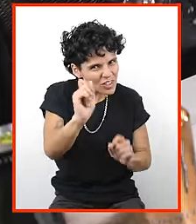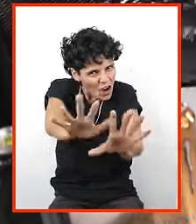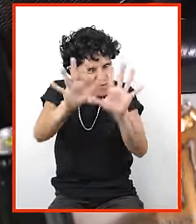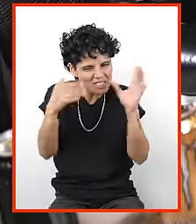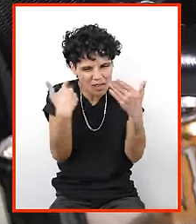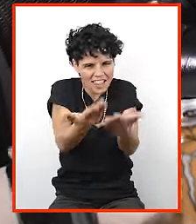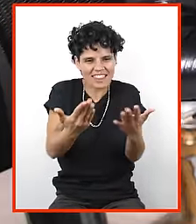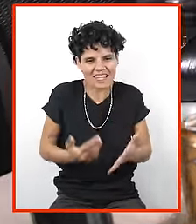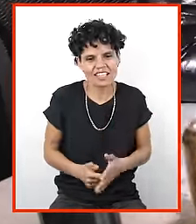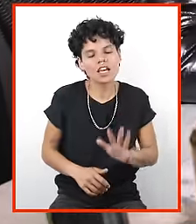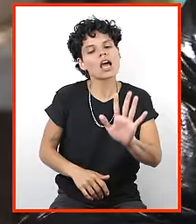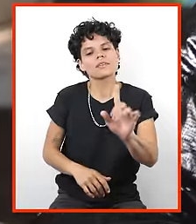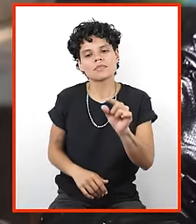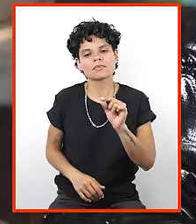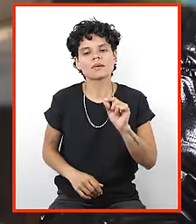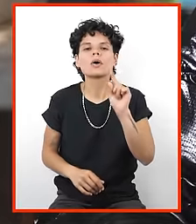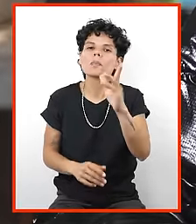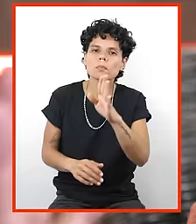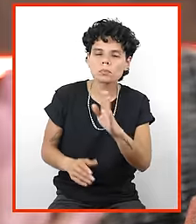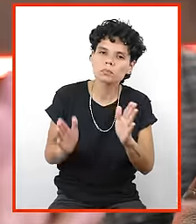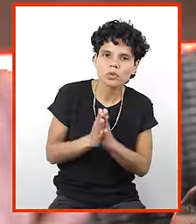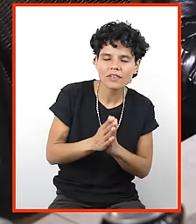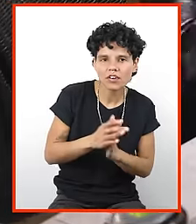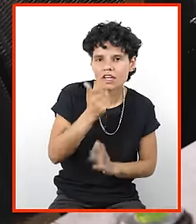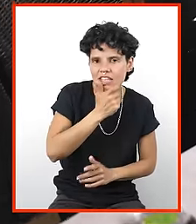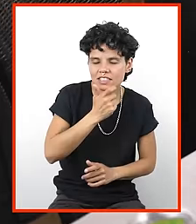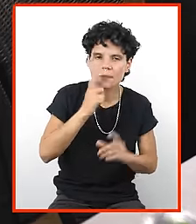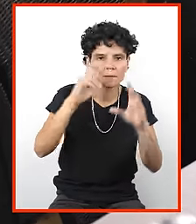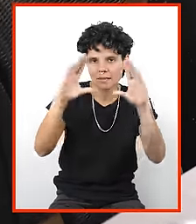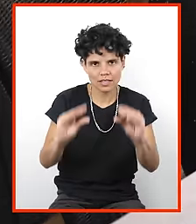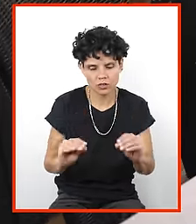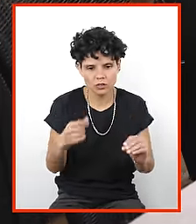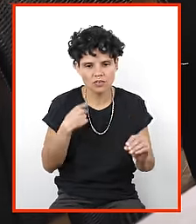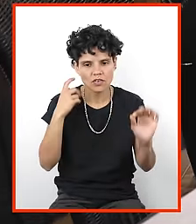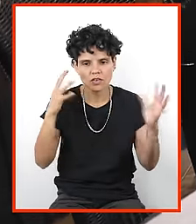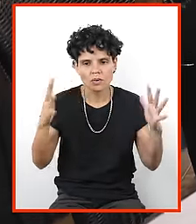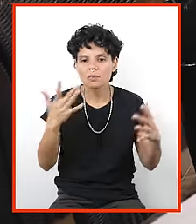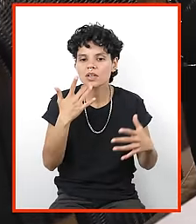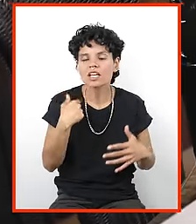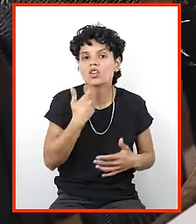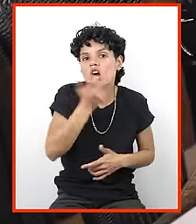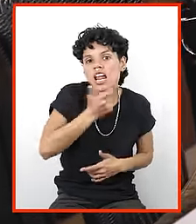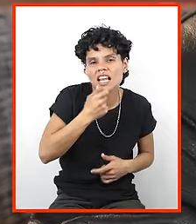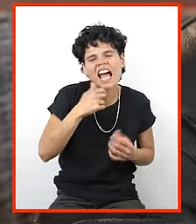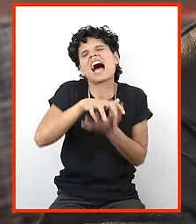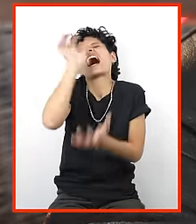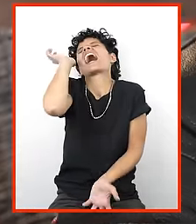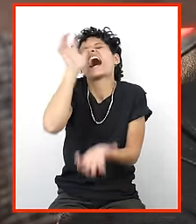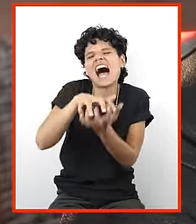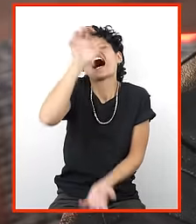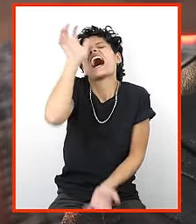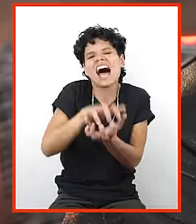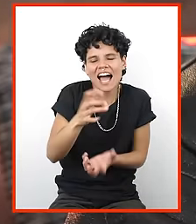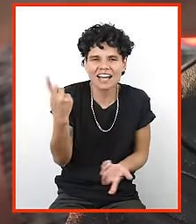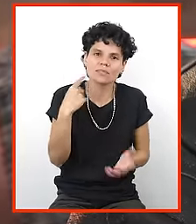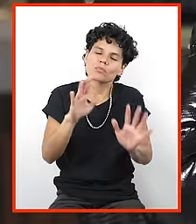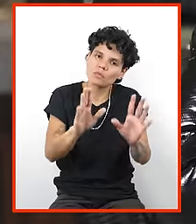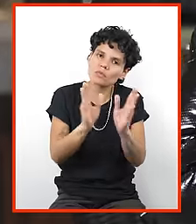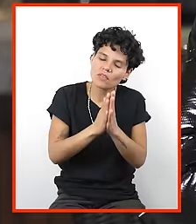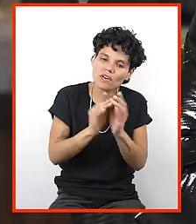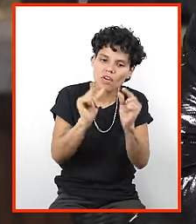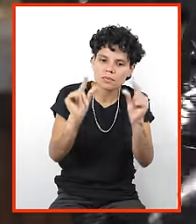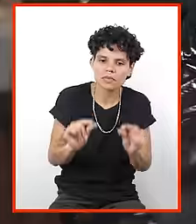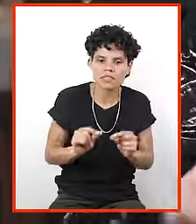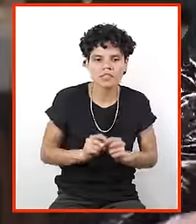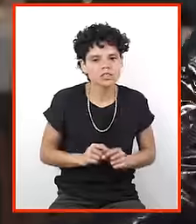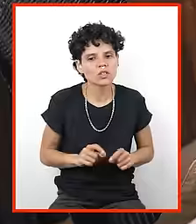Julio! Viniste recargado. No te rías en este capítulo, por favor. Ya. Porque ese se lleva todos los aplausos tu risa. No, hoy día tratas de no reírte nada. Nada. Y así